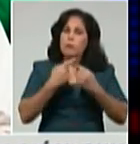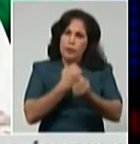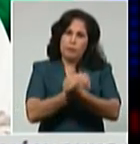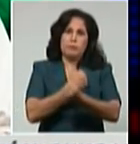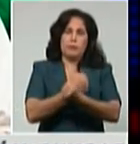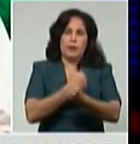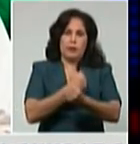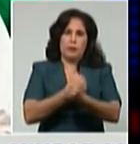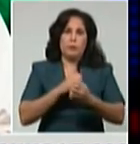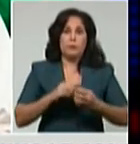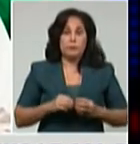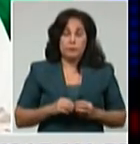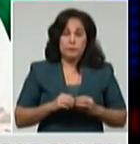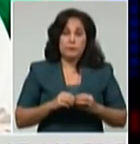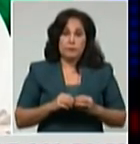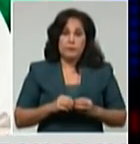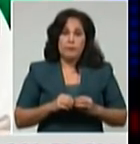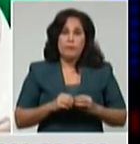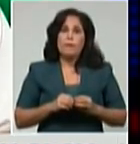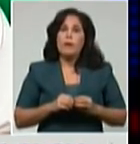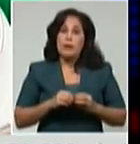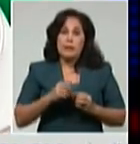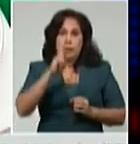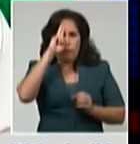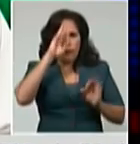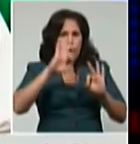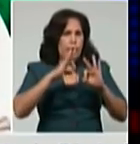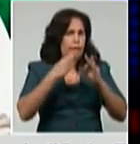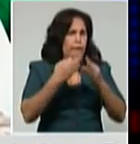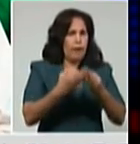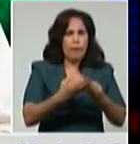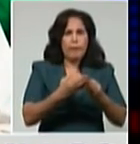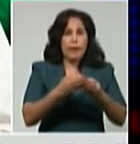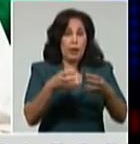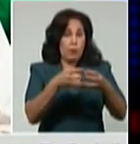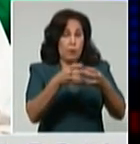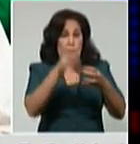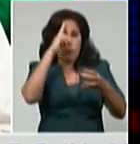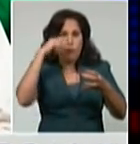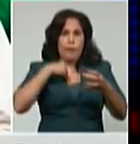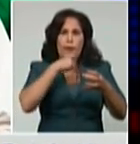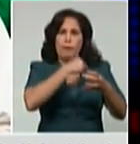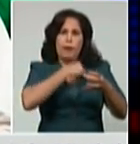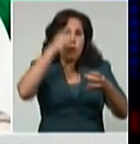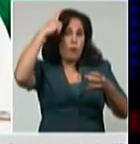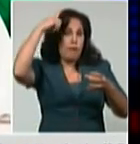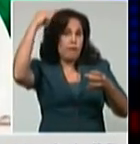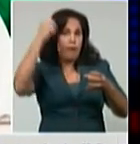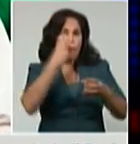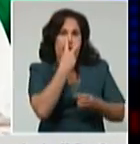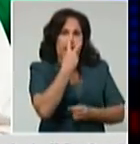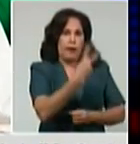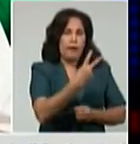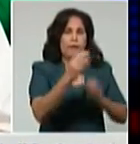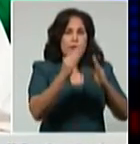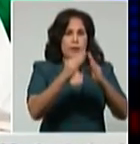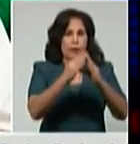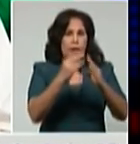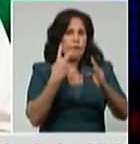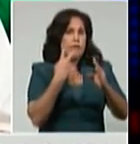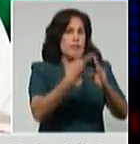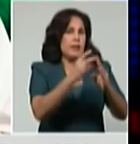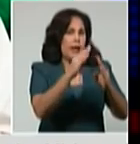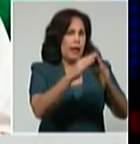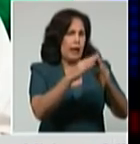importante. Tiene un seguimiento por el equipo básico de salud de su área de salud, de su policlínico,